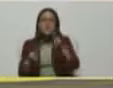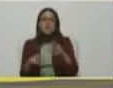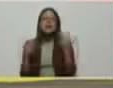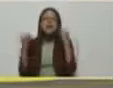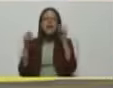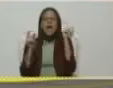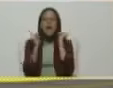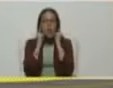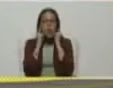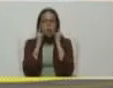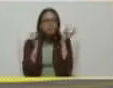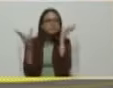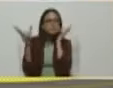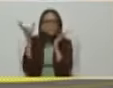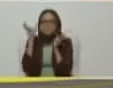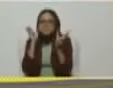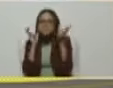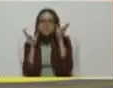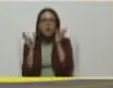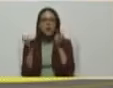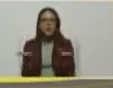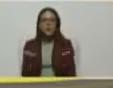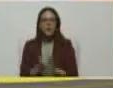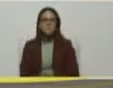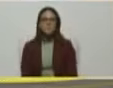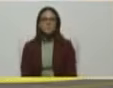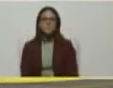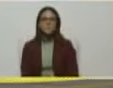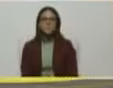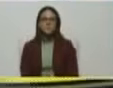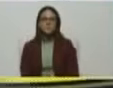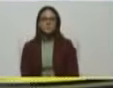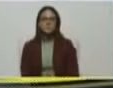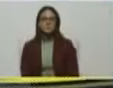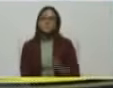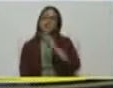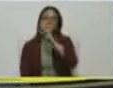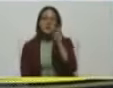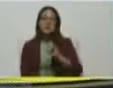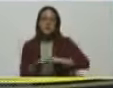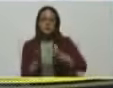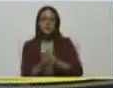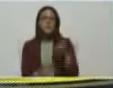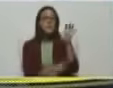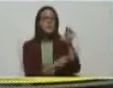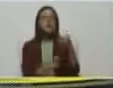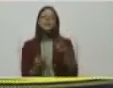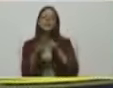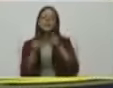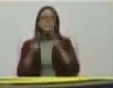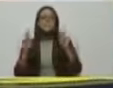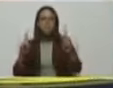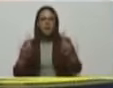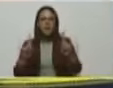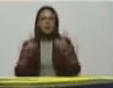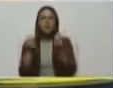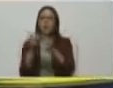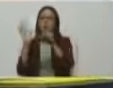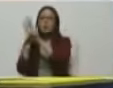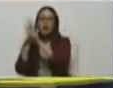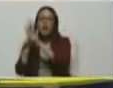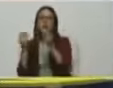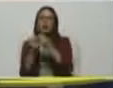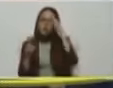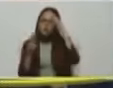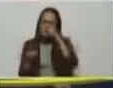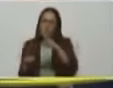tenga oídos, que oiga. Venezuela es un país de paz, de leyes, de respeto